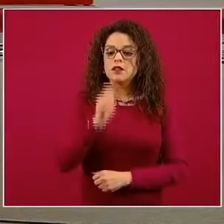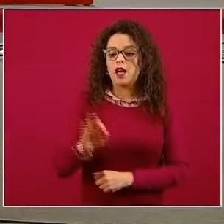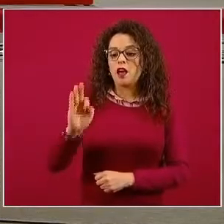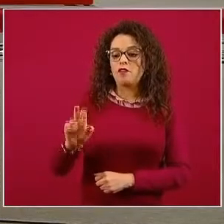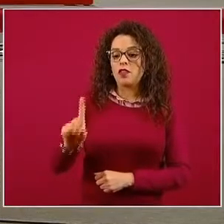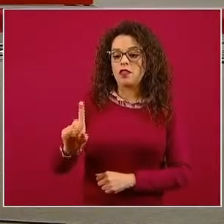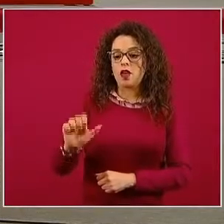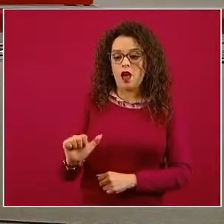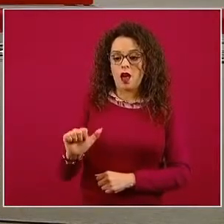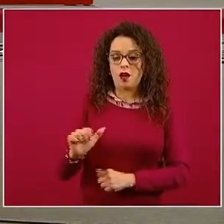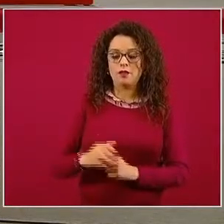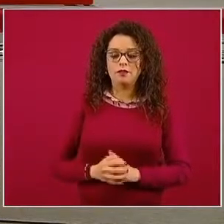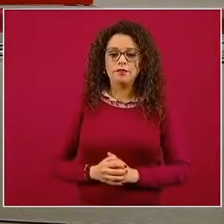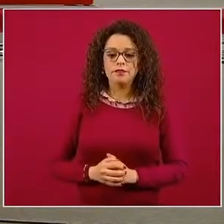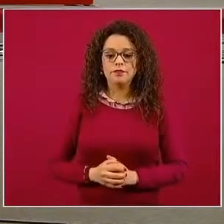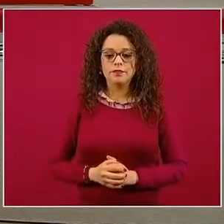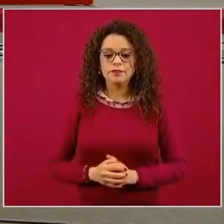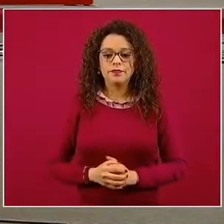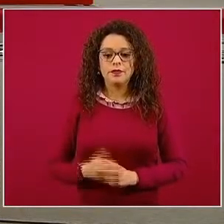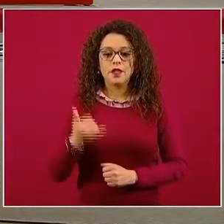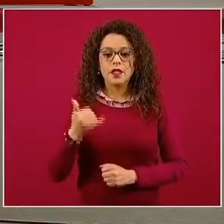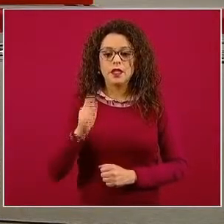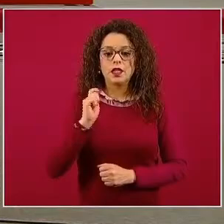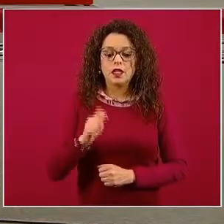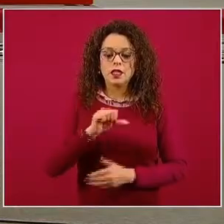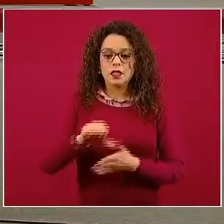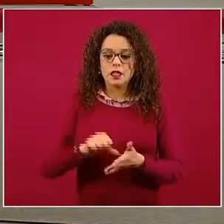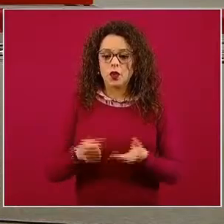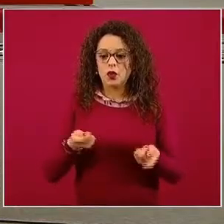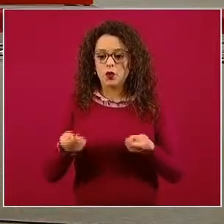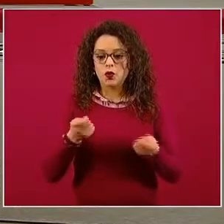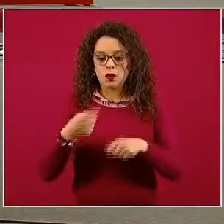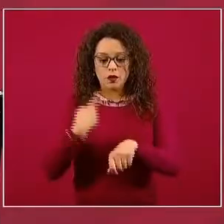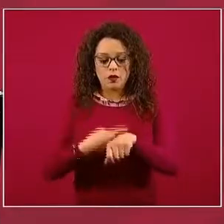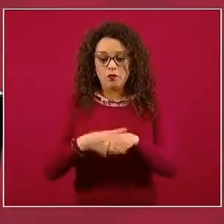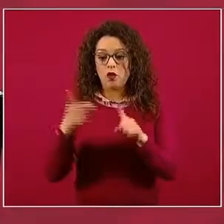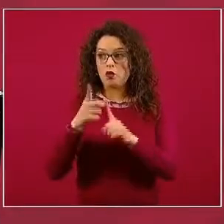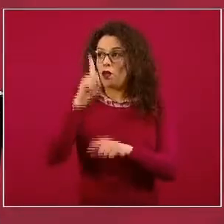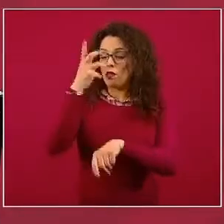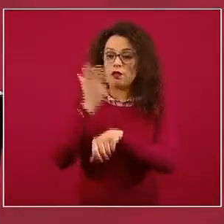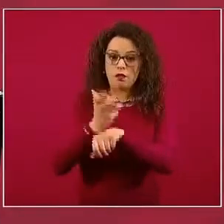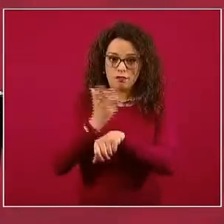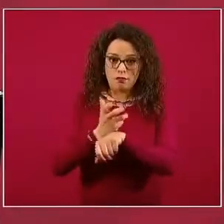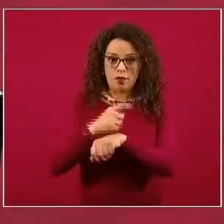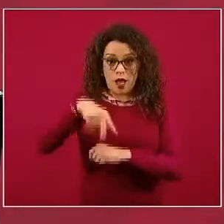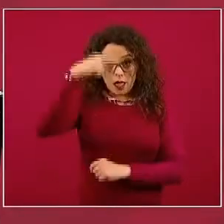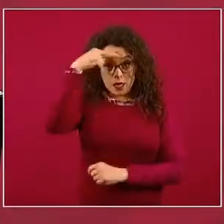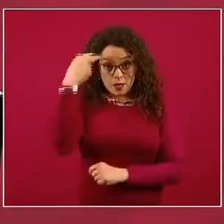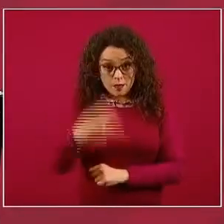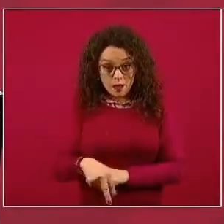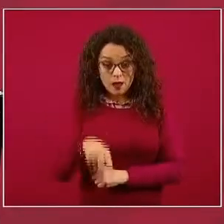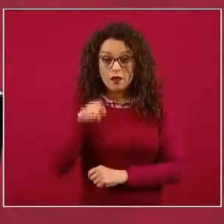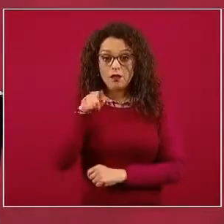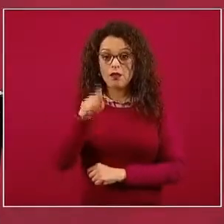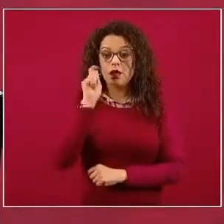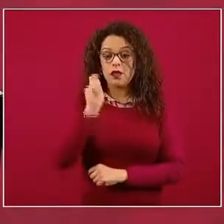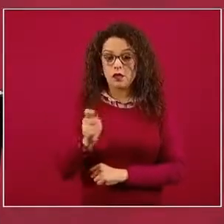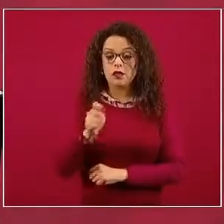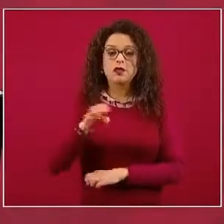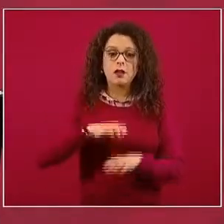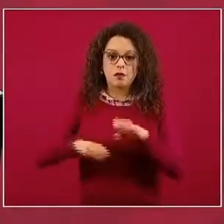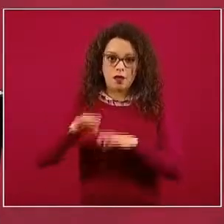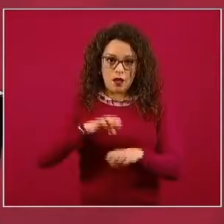FDA y los Centros de Control de Enfermedades de Estados Unidos. Aquí en México, a través de la Embajada de Estados Unidos en México, hay